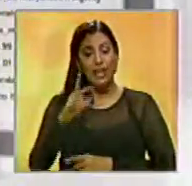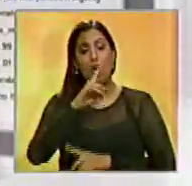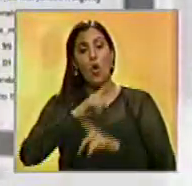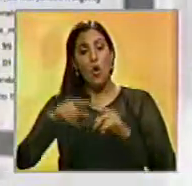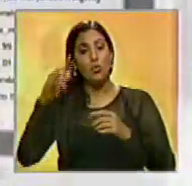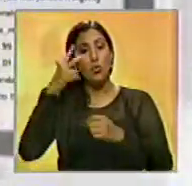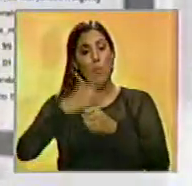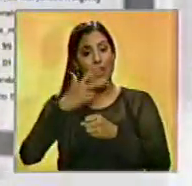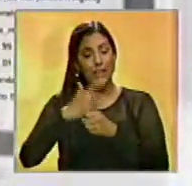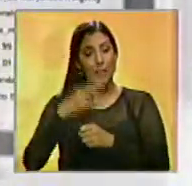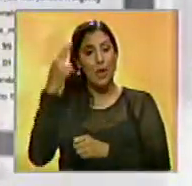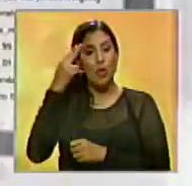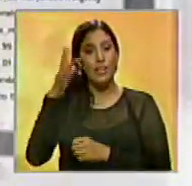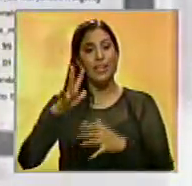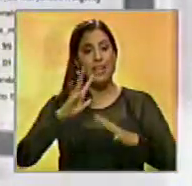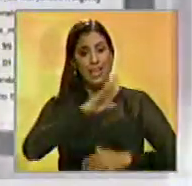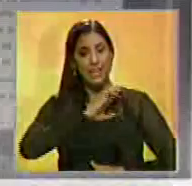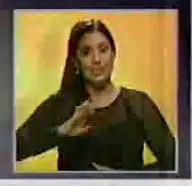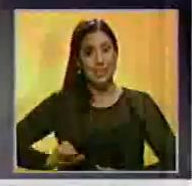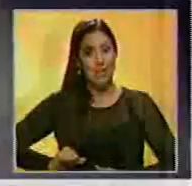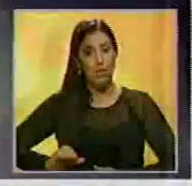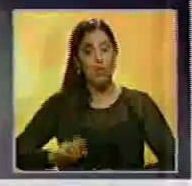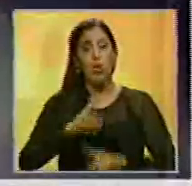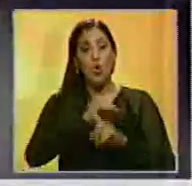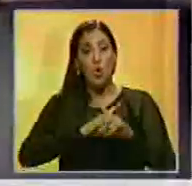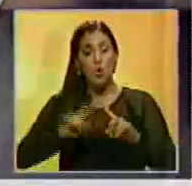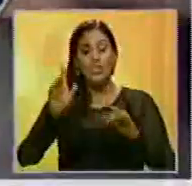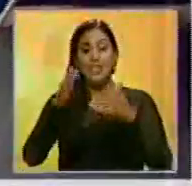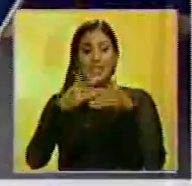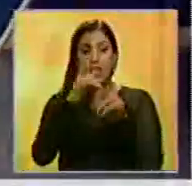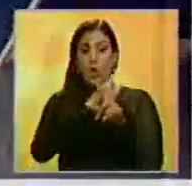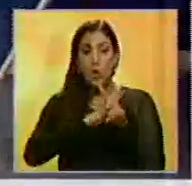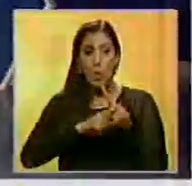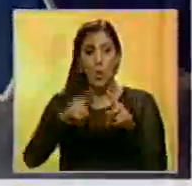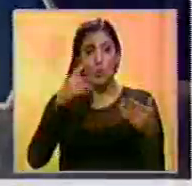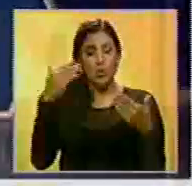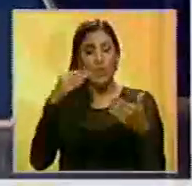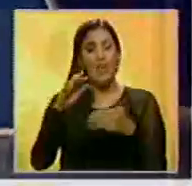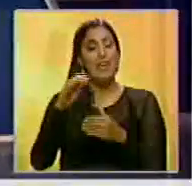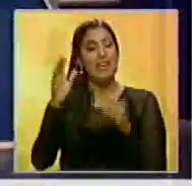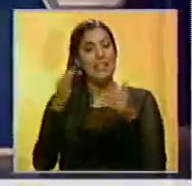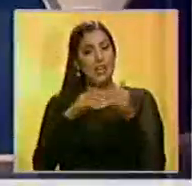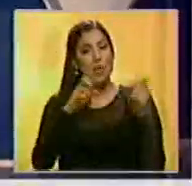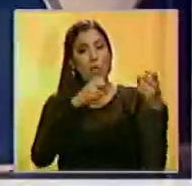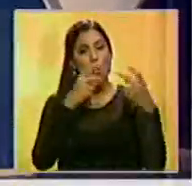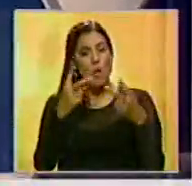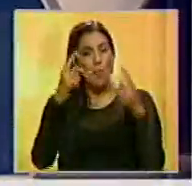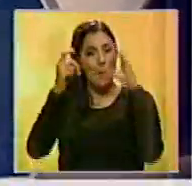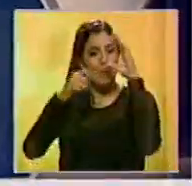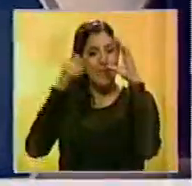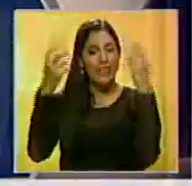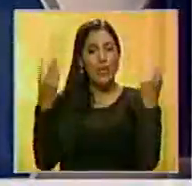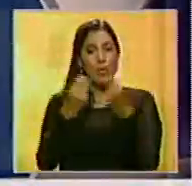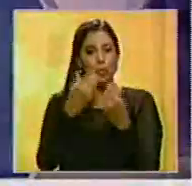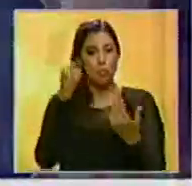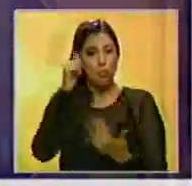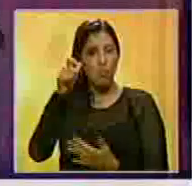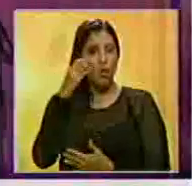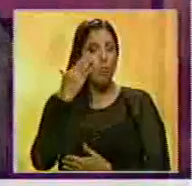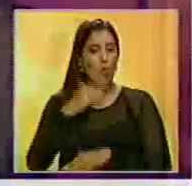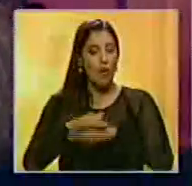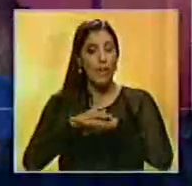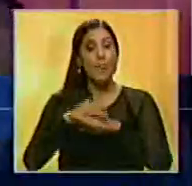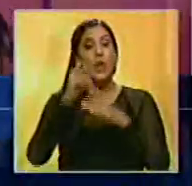Guatemala, Honduras y El Salvador. Y cerramos con Calvin Harris y el estreno de su nuevo video junto a Rihanna.